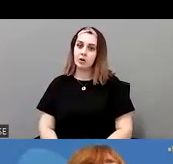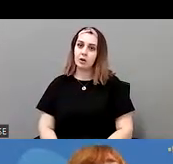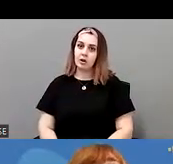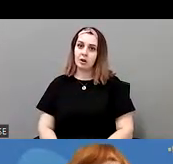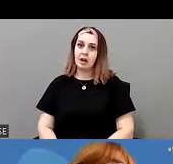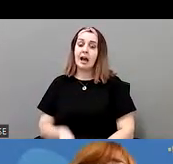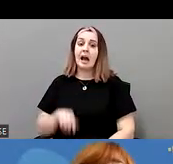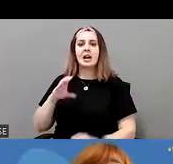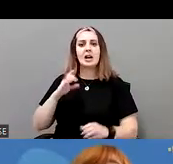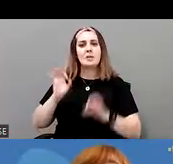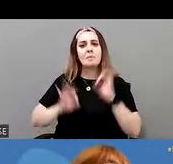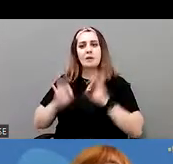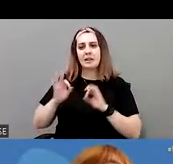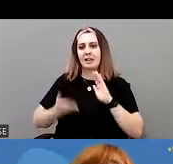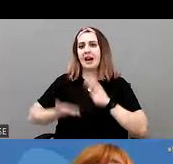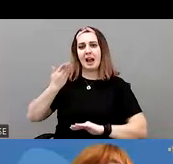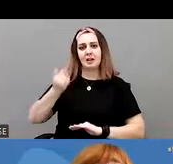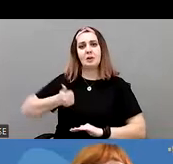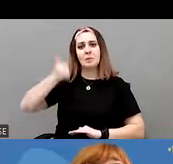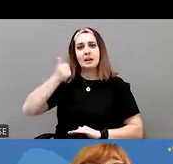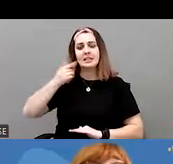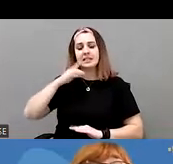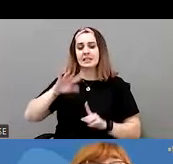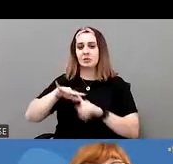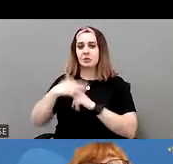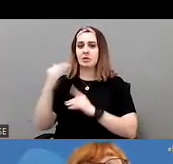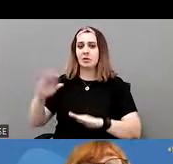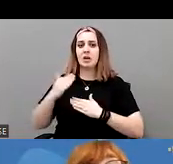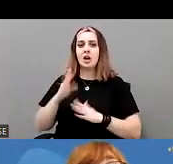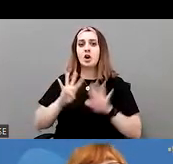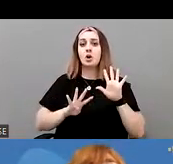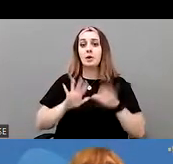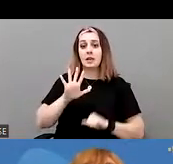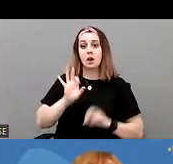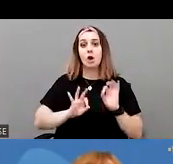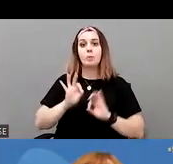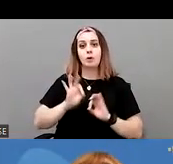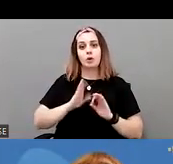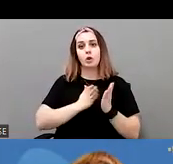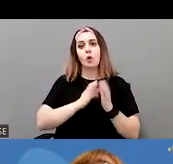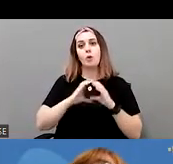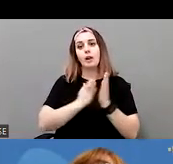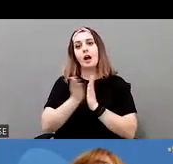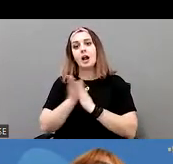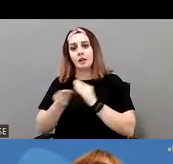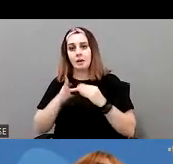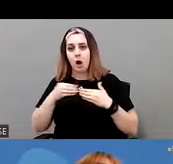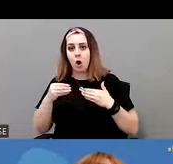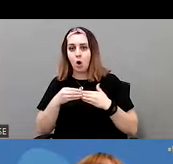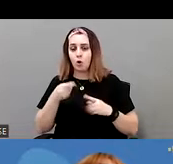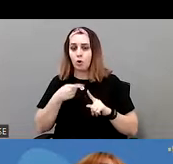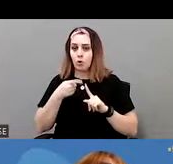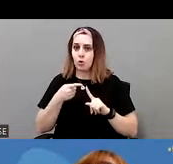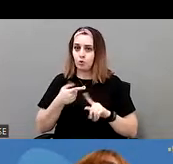el porcentaje es mucho más alto. De los casos que nos han llegado, el 95% emplea comunicación alternativa. Y voy a reflexionar sobre